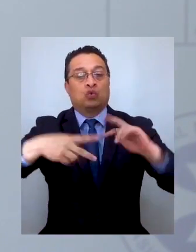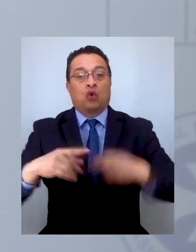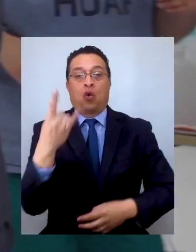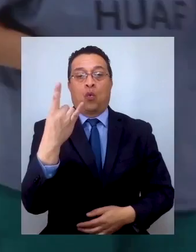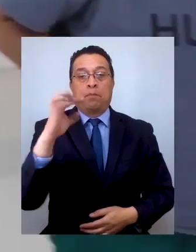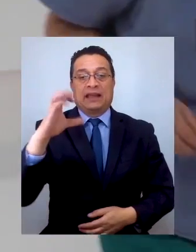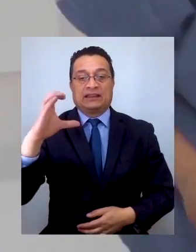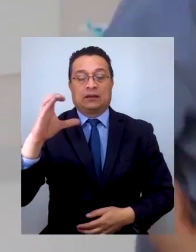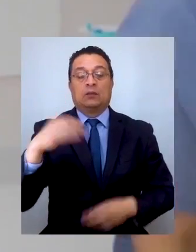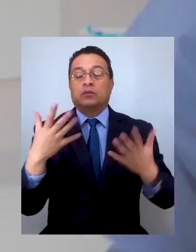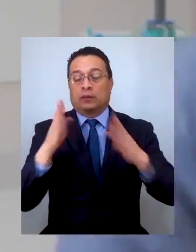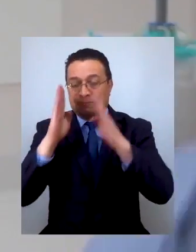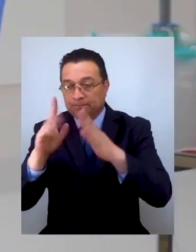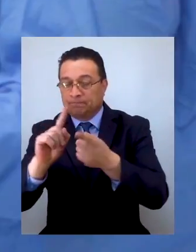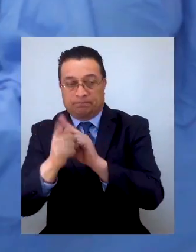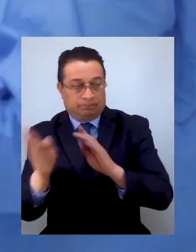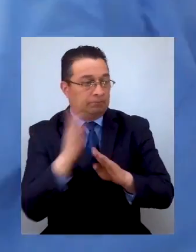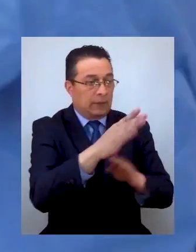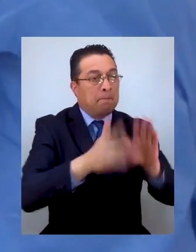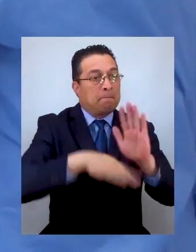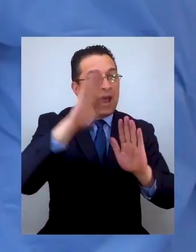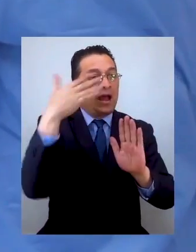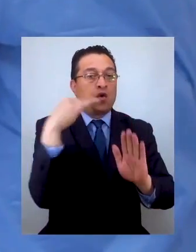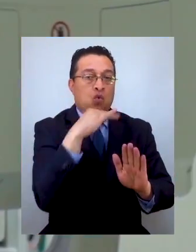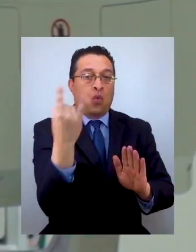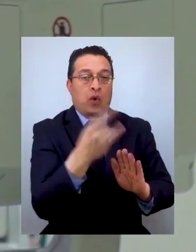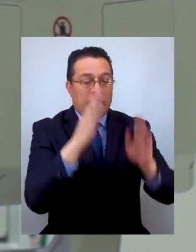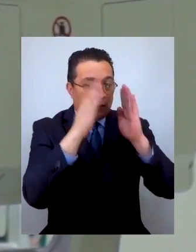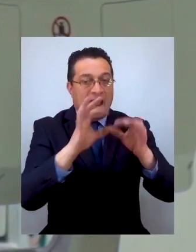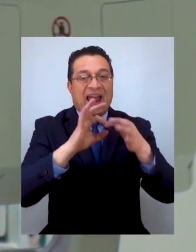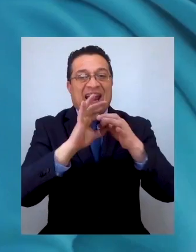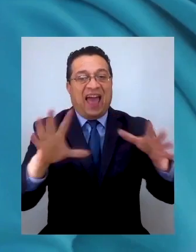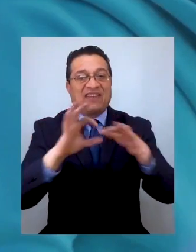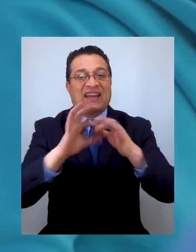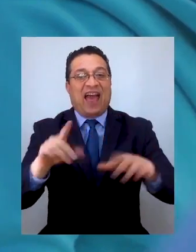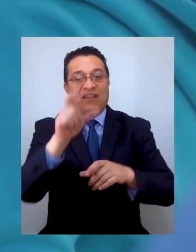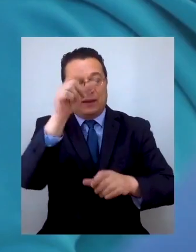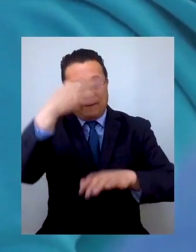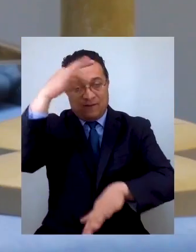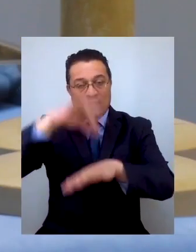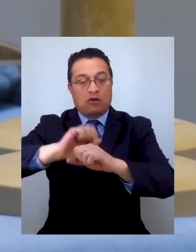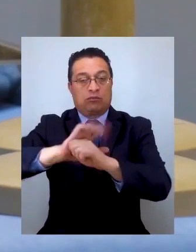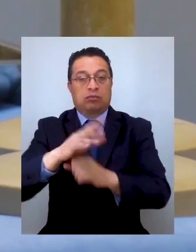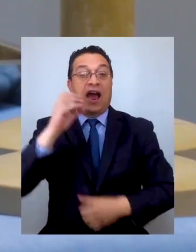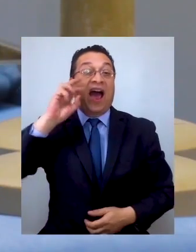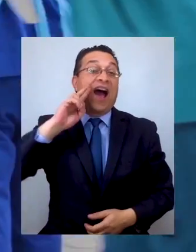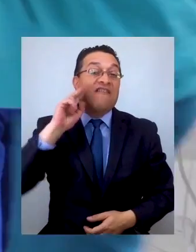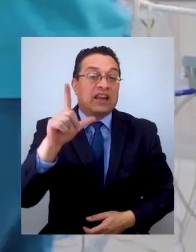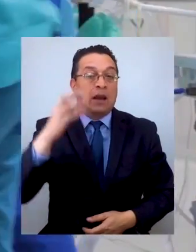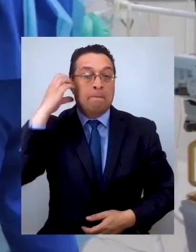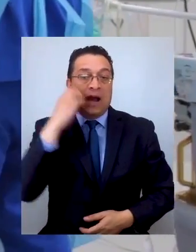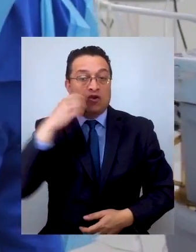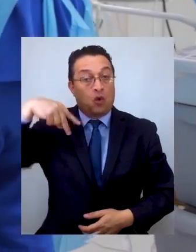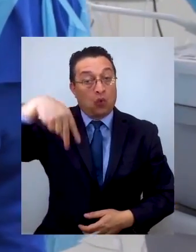de la UPC. Debido a la reorientación de prioridades al tratamiento de enfermos graves COVID-19, en los meses de abril, mayo